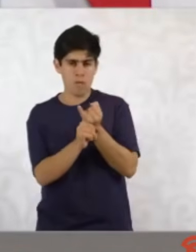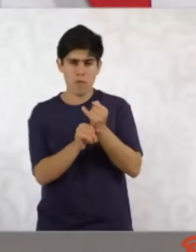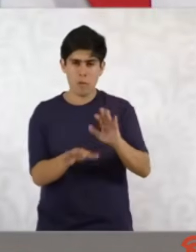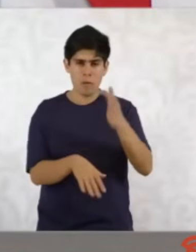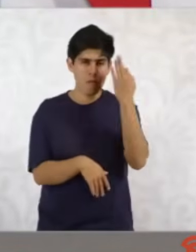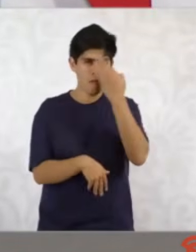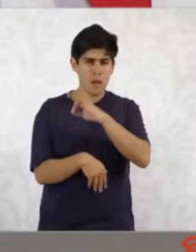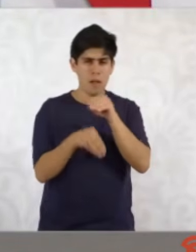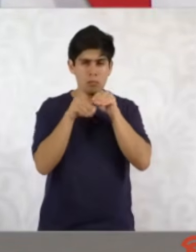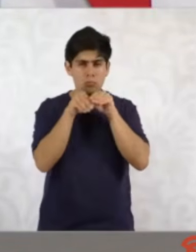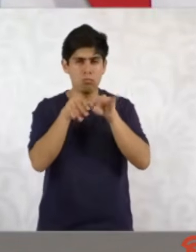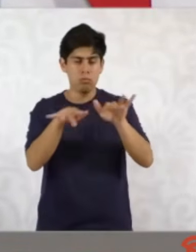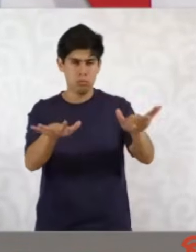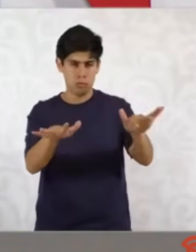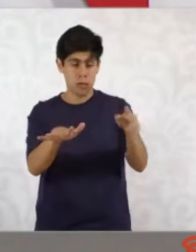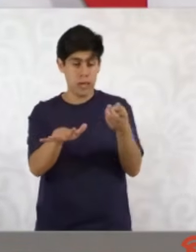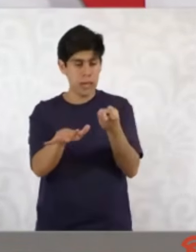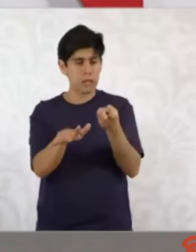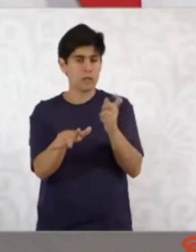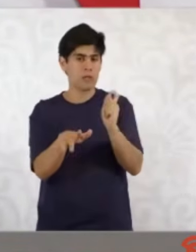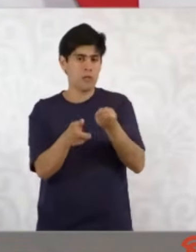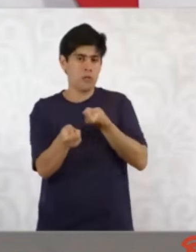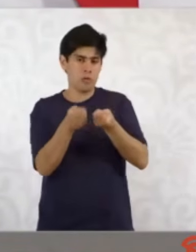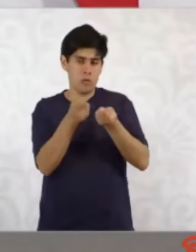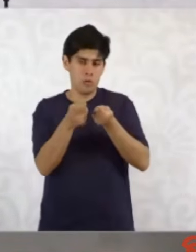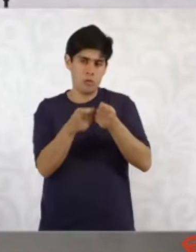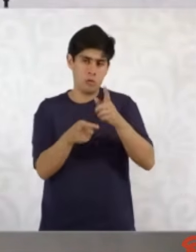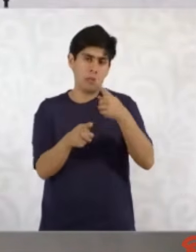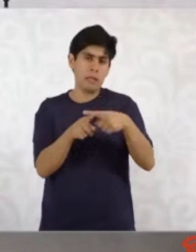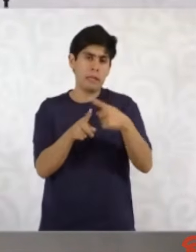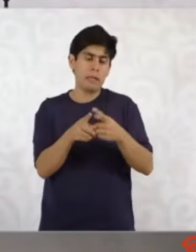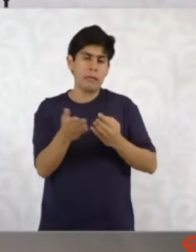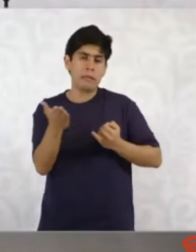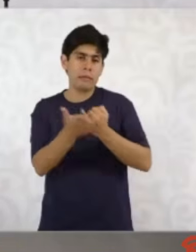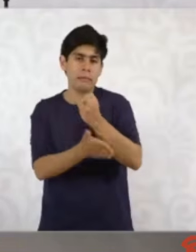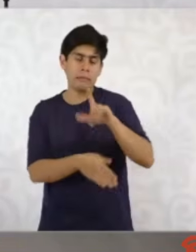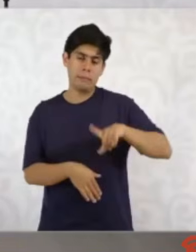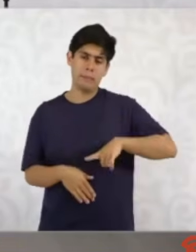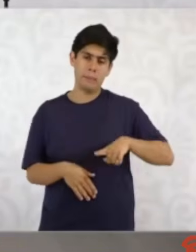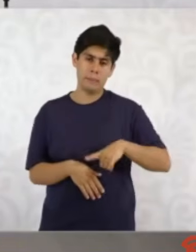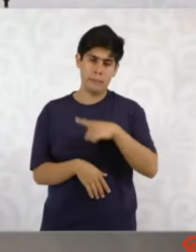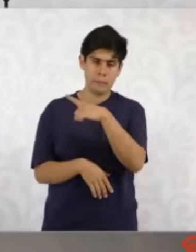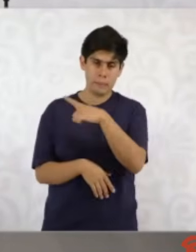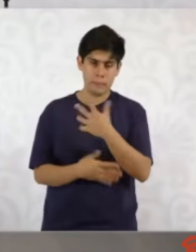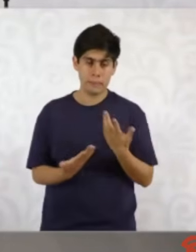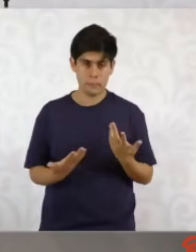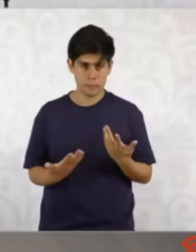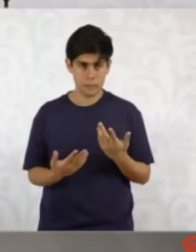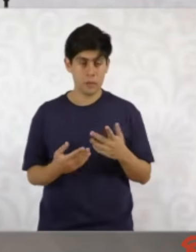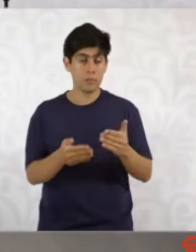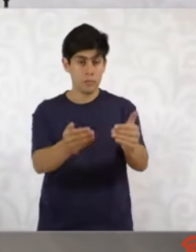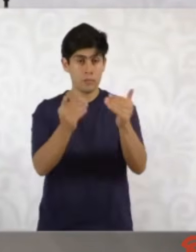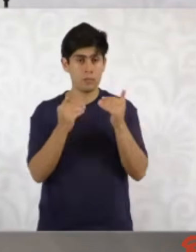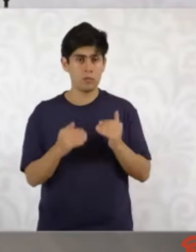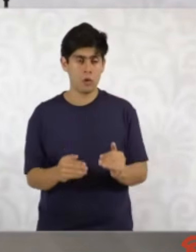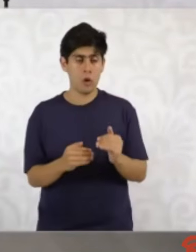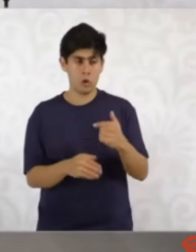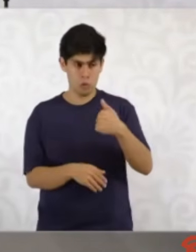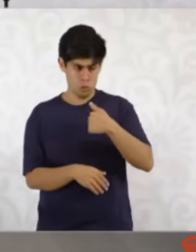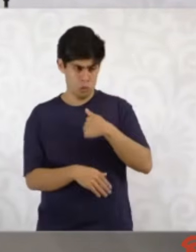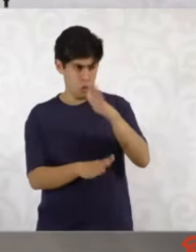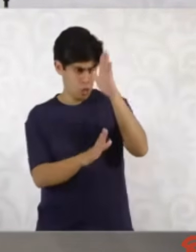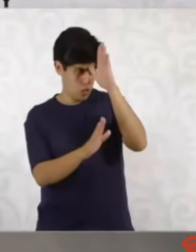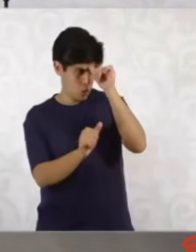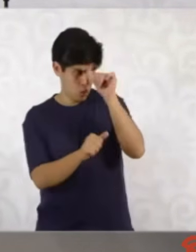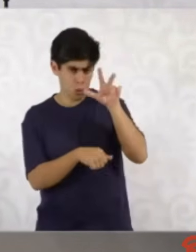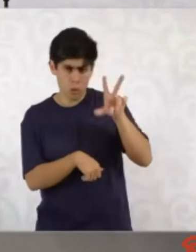de los regímenes que amordazan la libertad de expresión. No estoy de acuerdo con lo que dices, pero